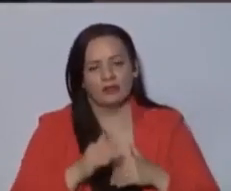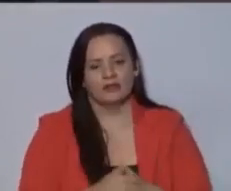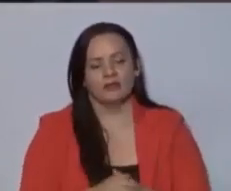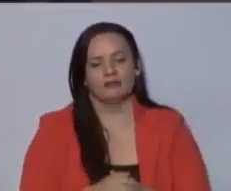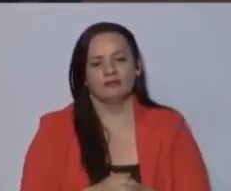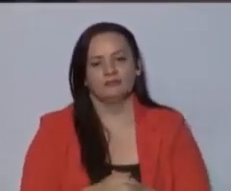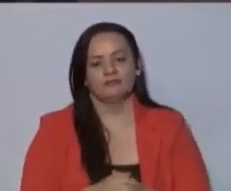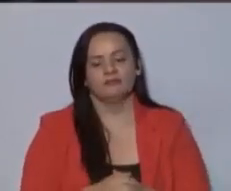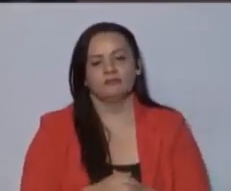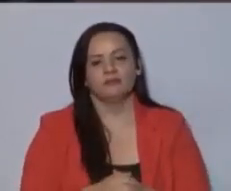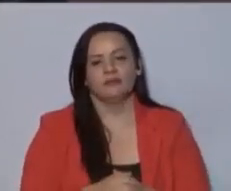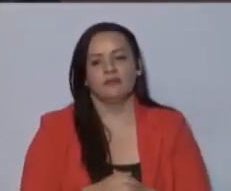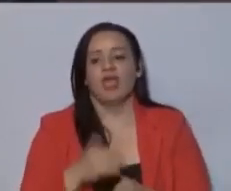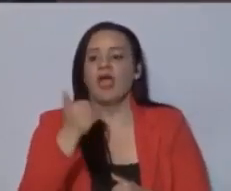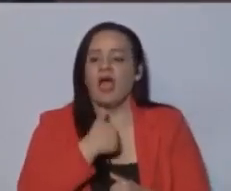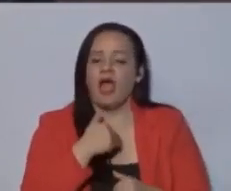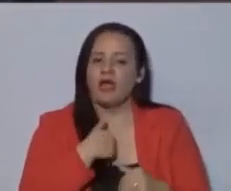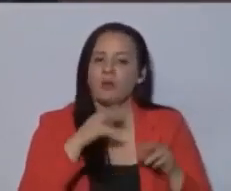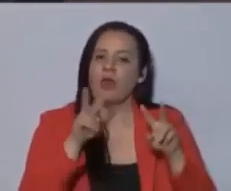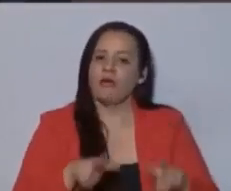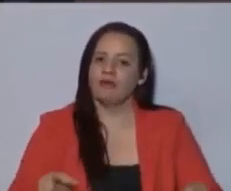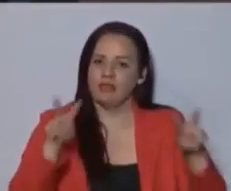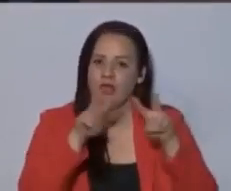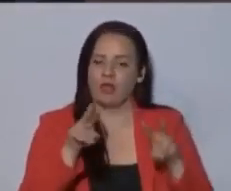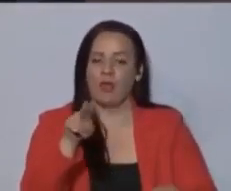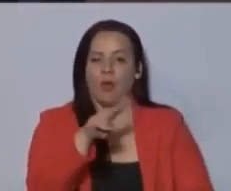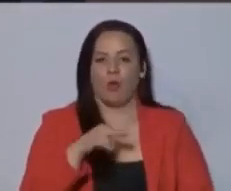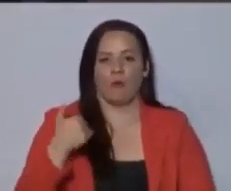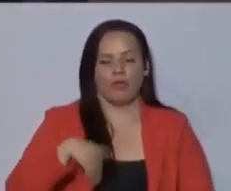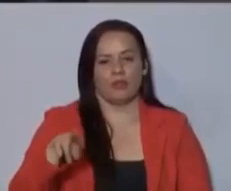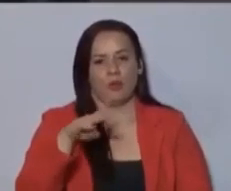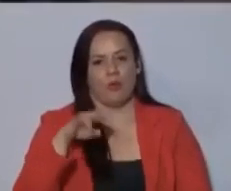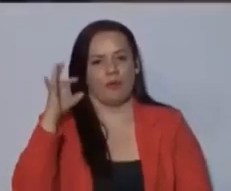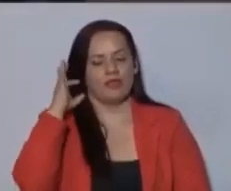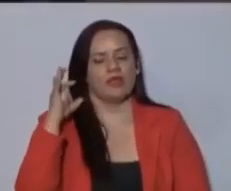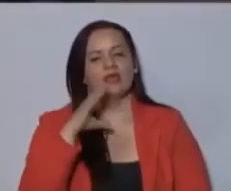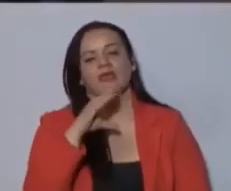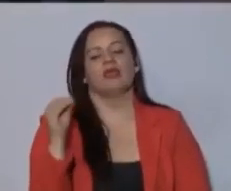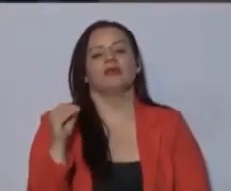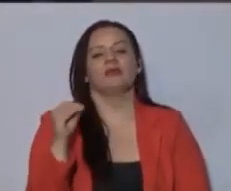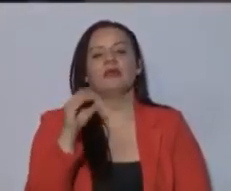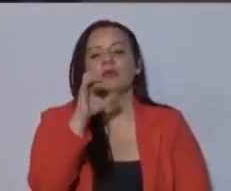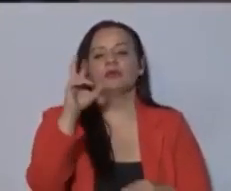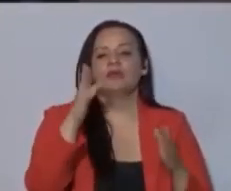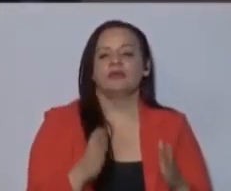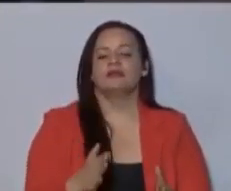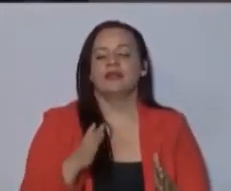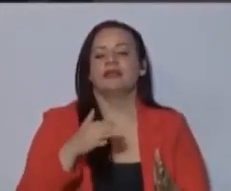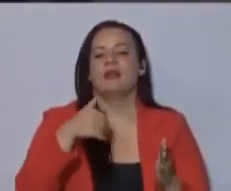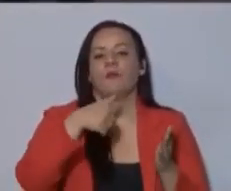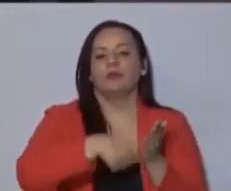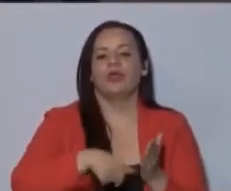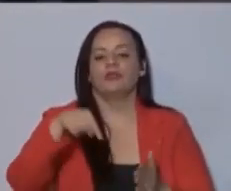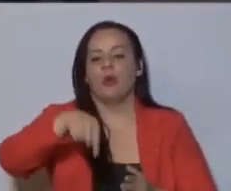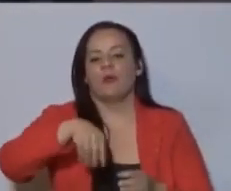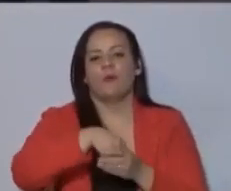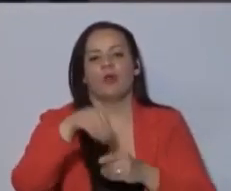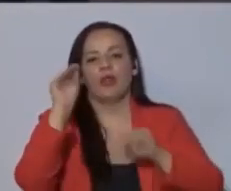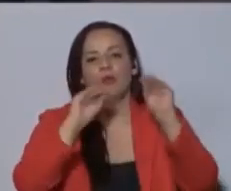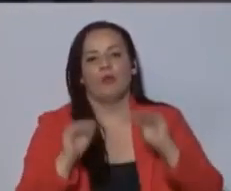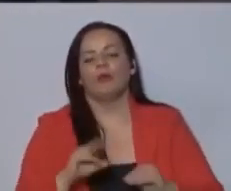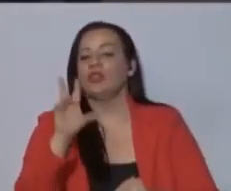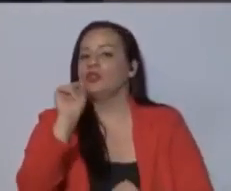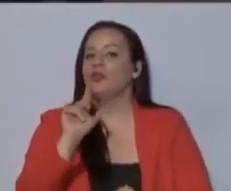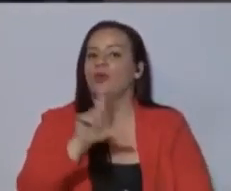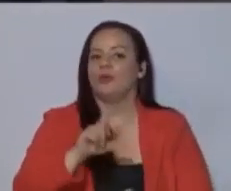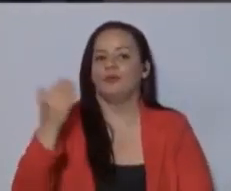Hay una ventaja, compañeras y compañeros y costarricenses, de que estemos votando hoy por el fondo, no el lunes pasado. La ventaja